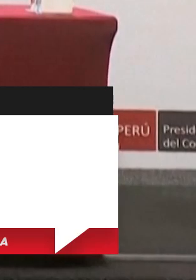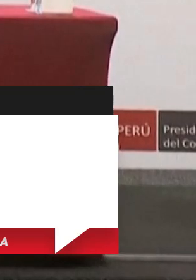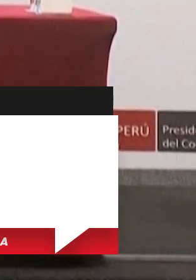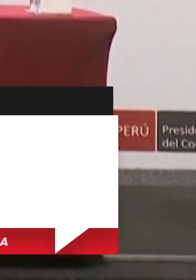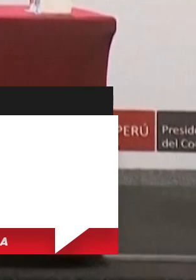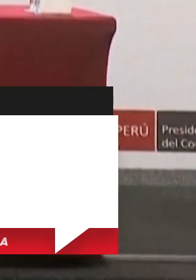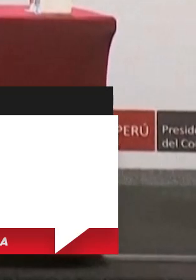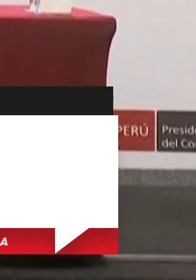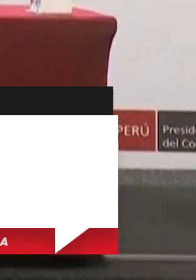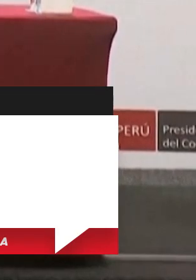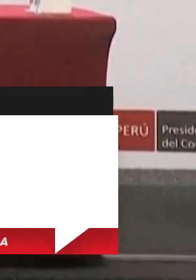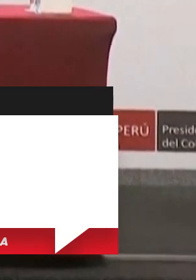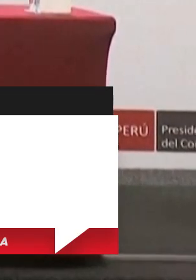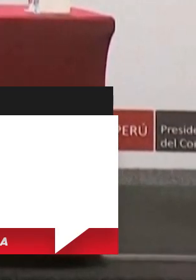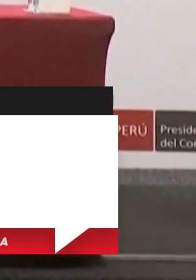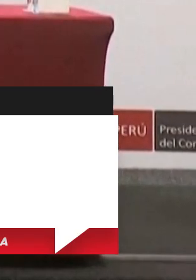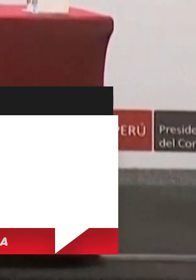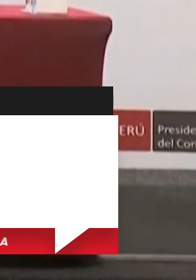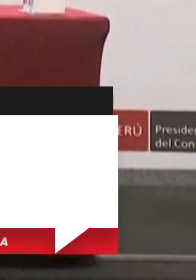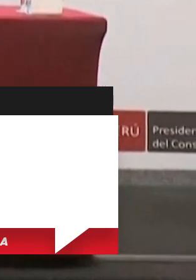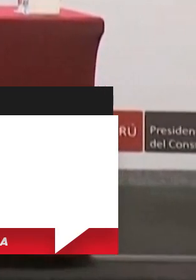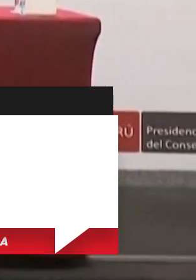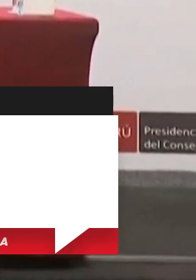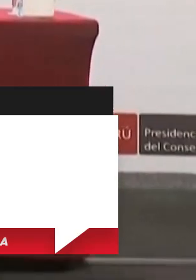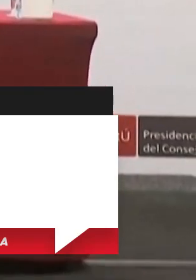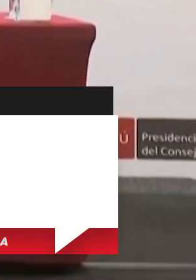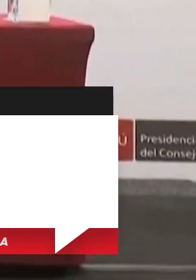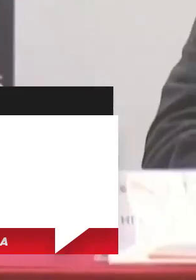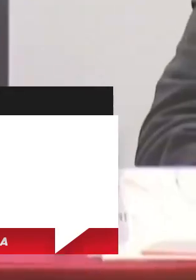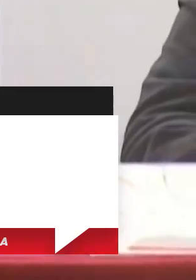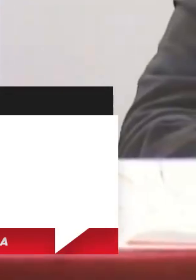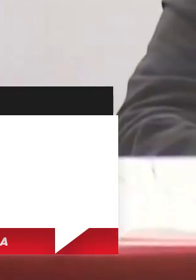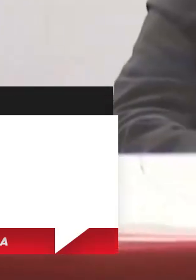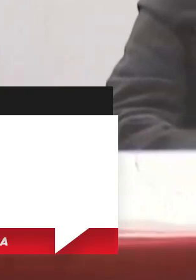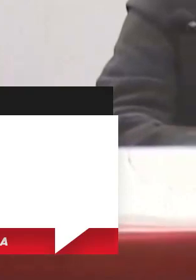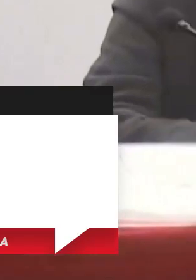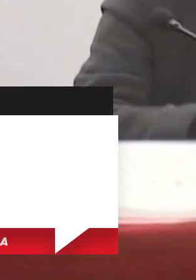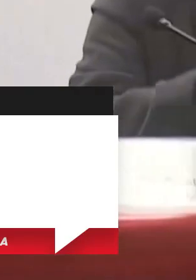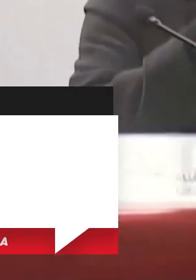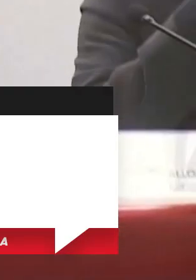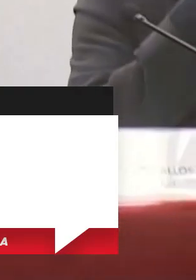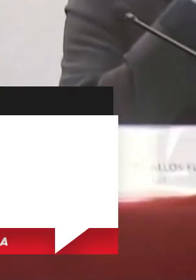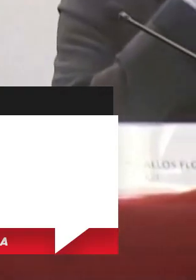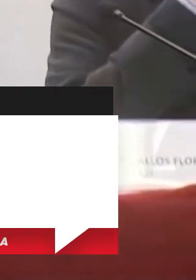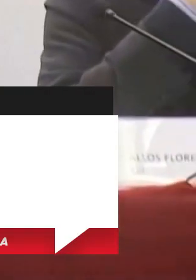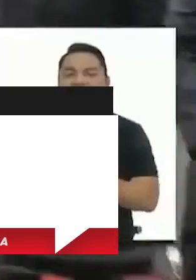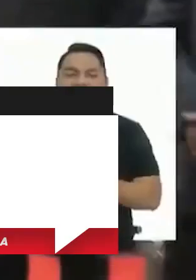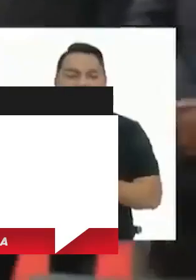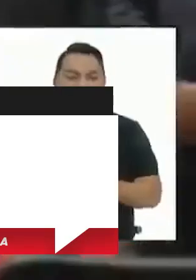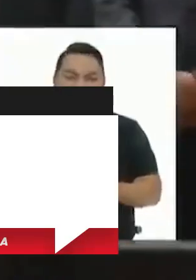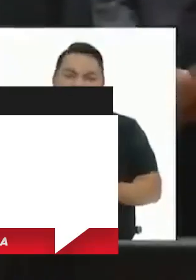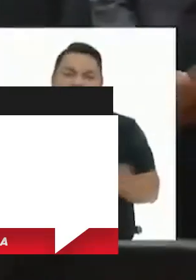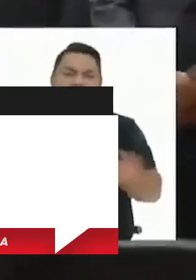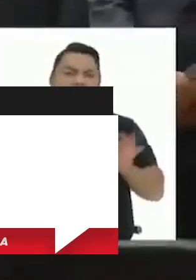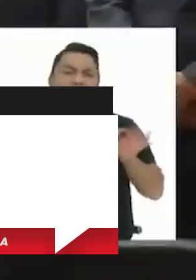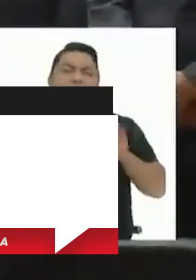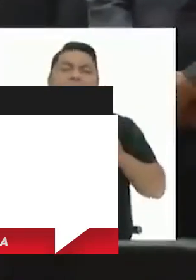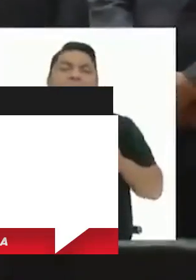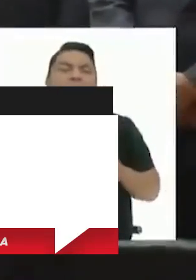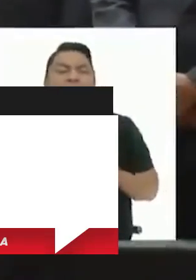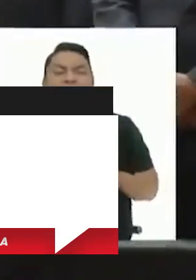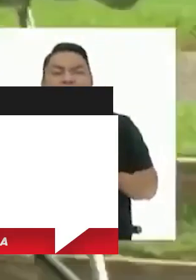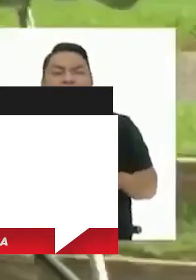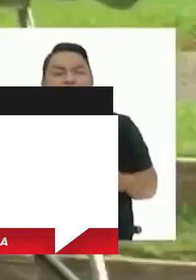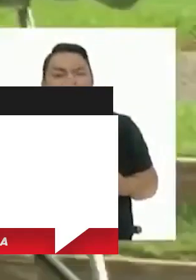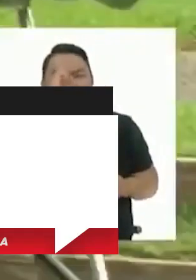A través de un comunicado, la Secretaría de Comunicaciones Estratégica y Prensa del Despacho Presidencial confirmó